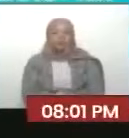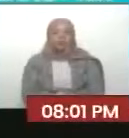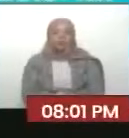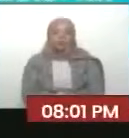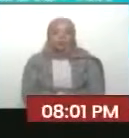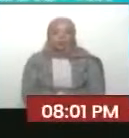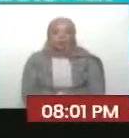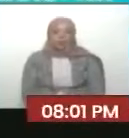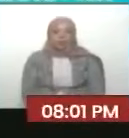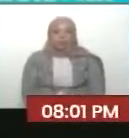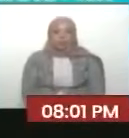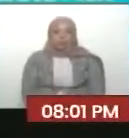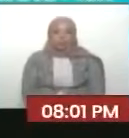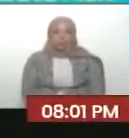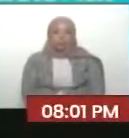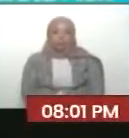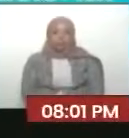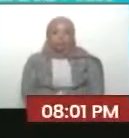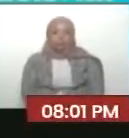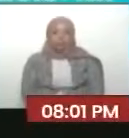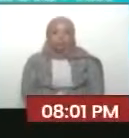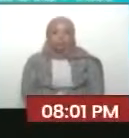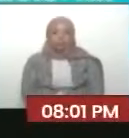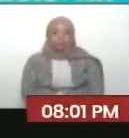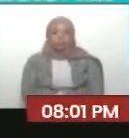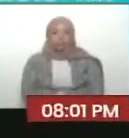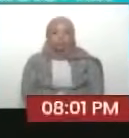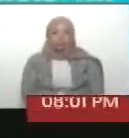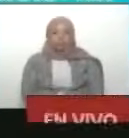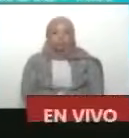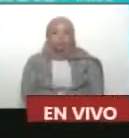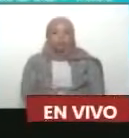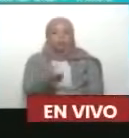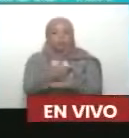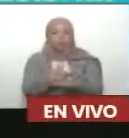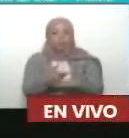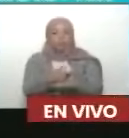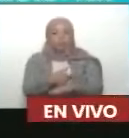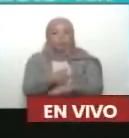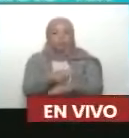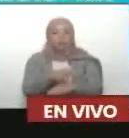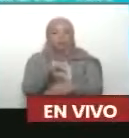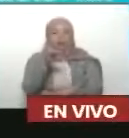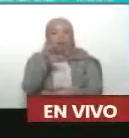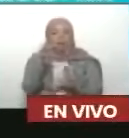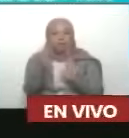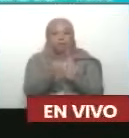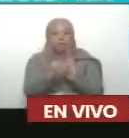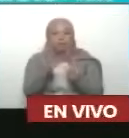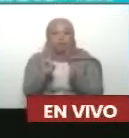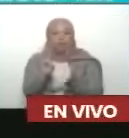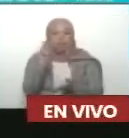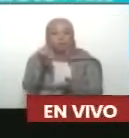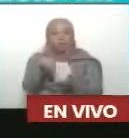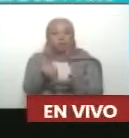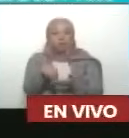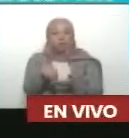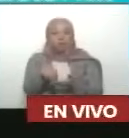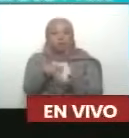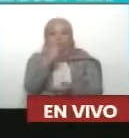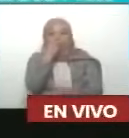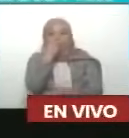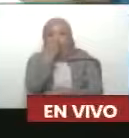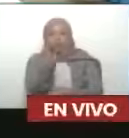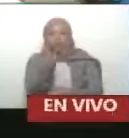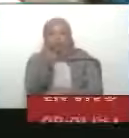¿Cómo aterrizar? Quiero saludar también al gobernador del estado Miranda, que ha venido para acá de visita,